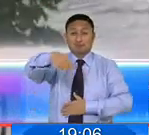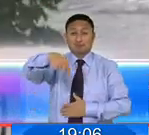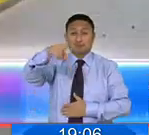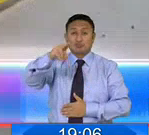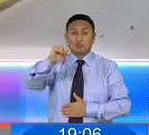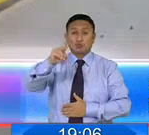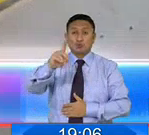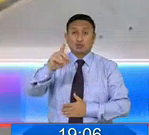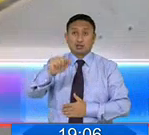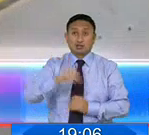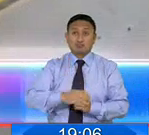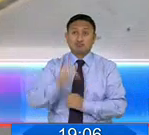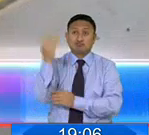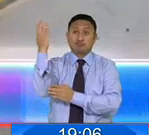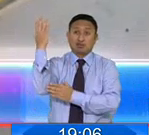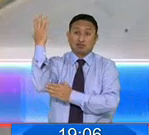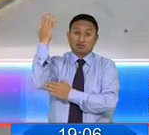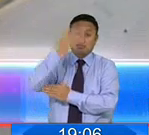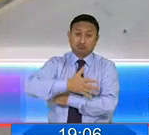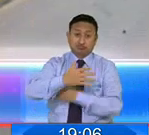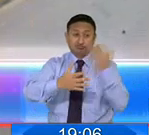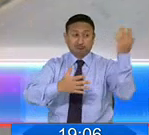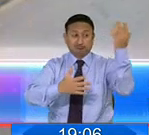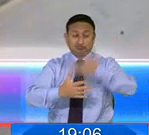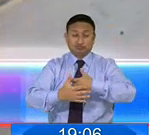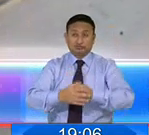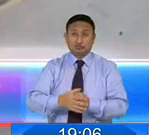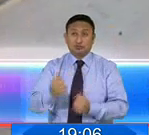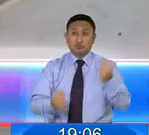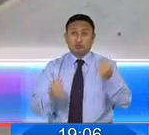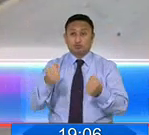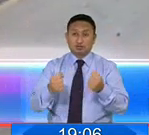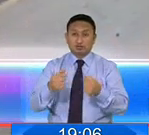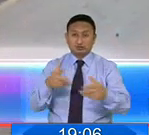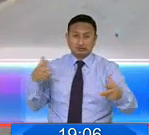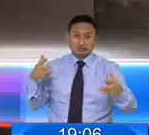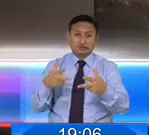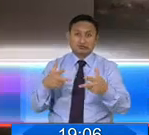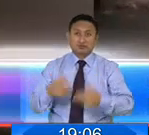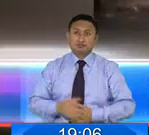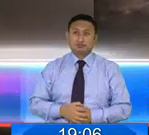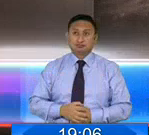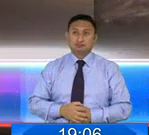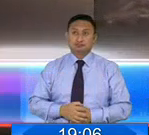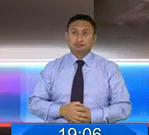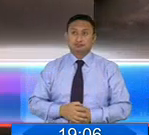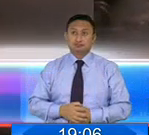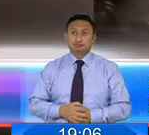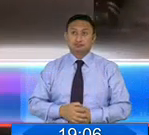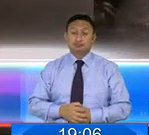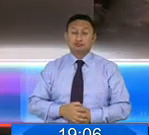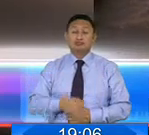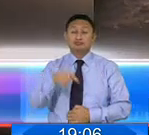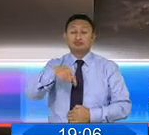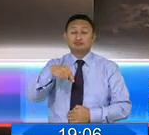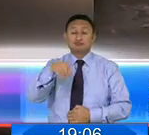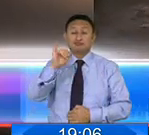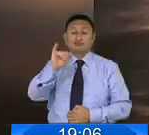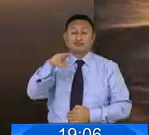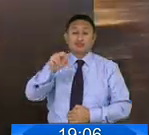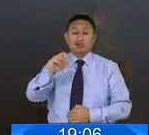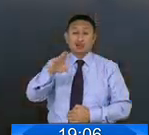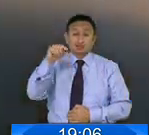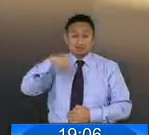Quinindé-Esmeraldas, árboles cayeron sobre la vía, provocando que los vehículos no puedan transitar. Y es que según el INAMI se prevén lluvias con